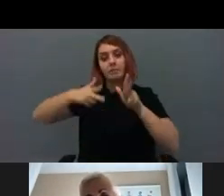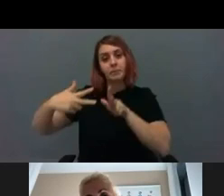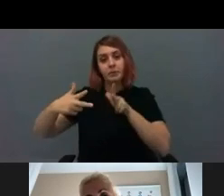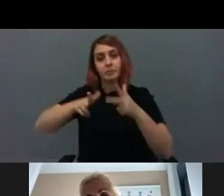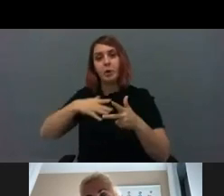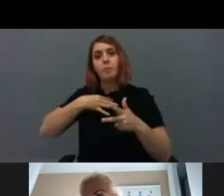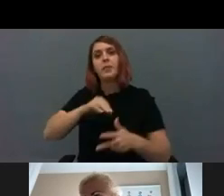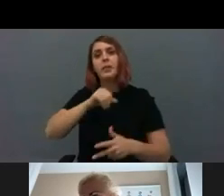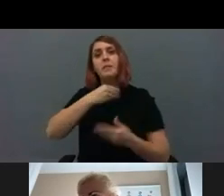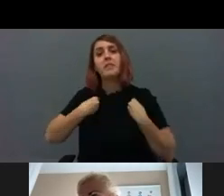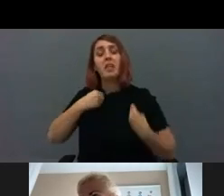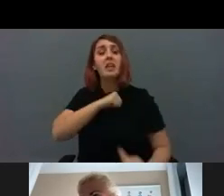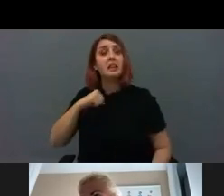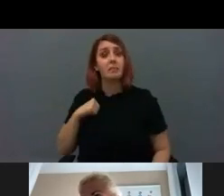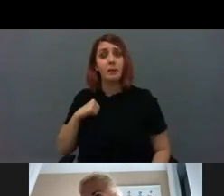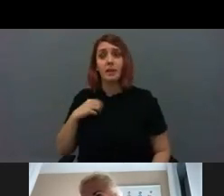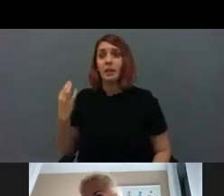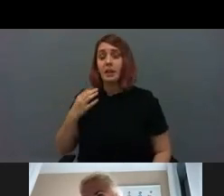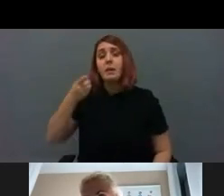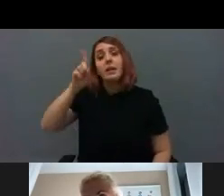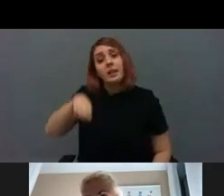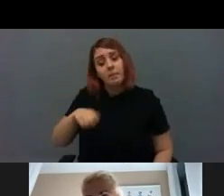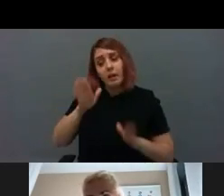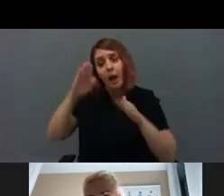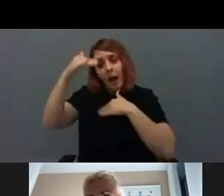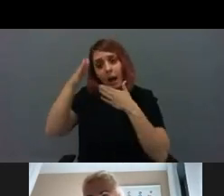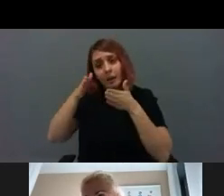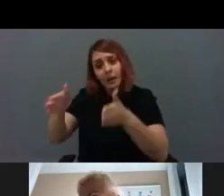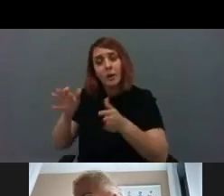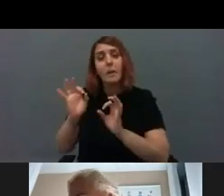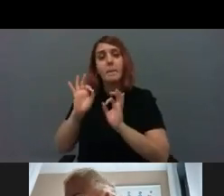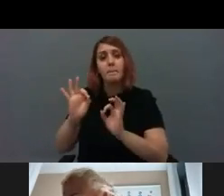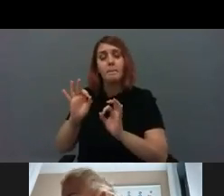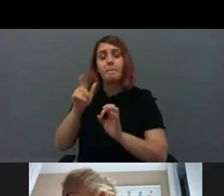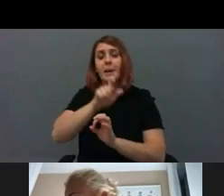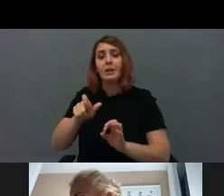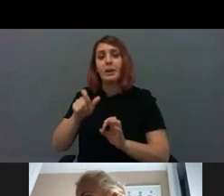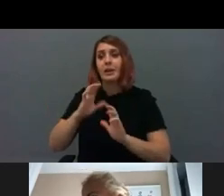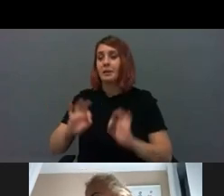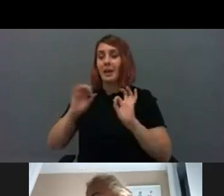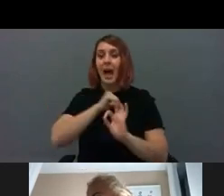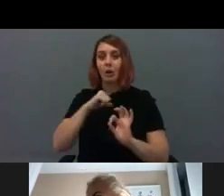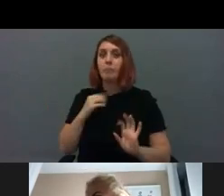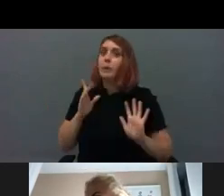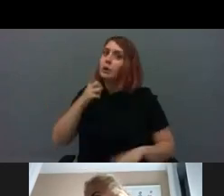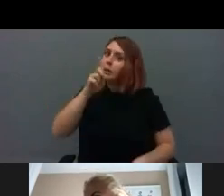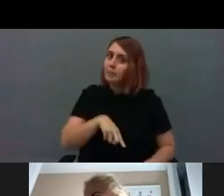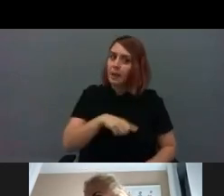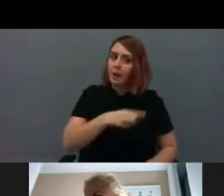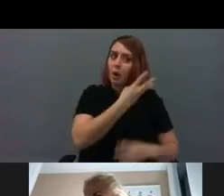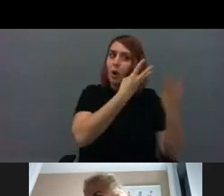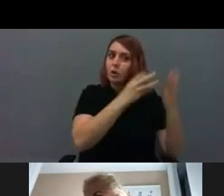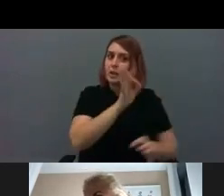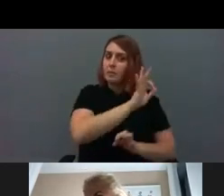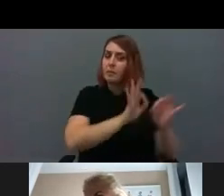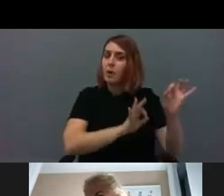vida independiente. Y tenemos que apostar por vosotras también, por las personas especialmente también autónomas, pero también por ese 80% de